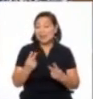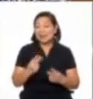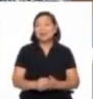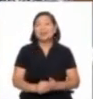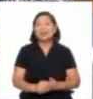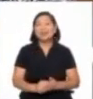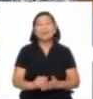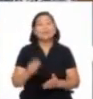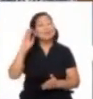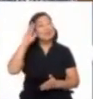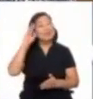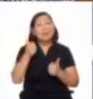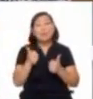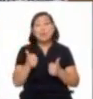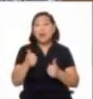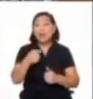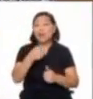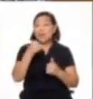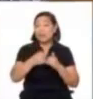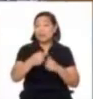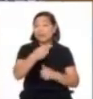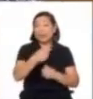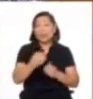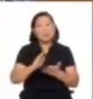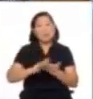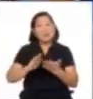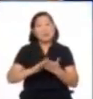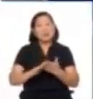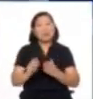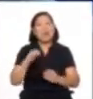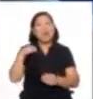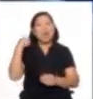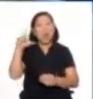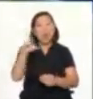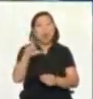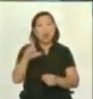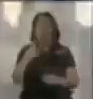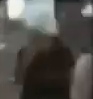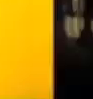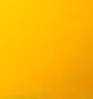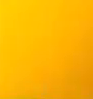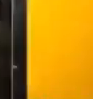Amigos y amigas, nos despedimos, que tengan ustedes muy buen fin de semana. Permiso. Nos reencontramos el lunes. Chao, chao, cuídense.